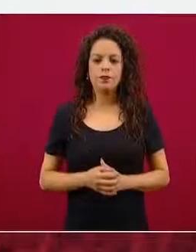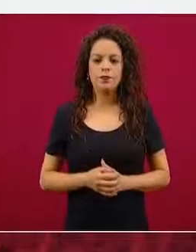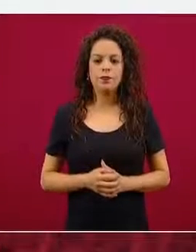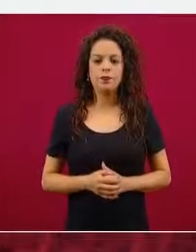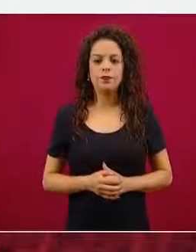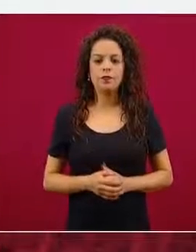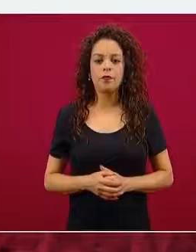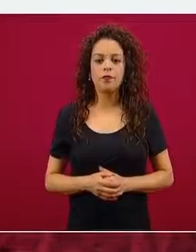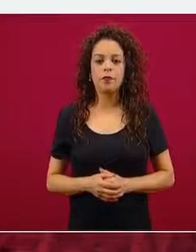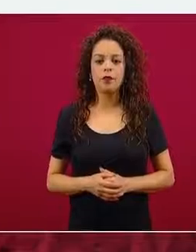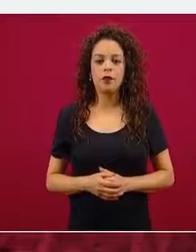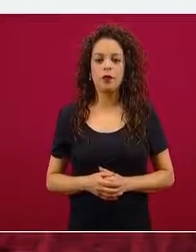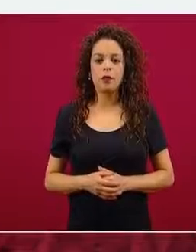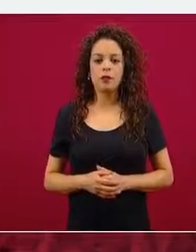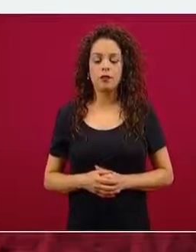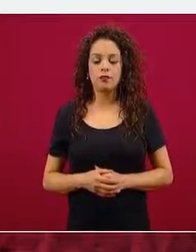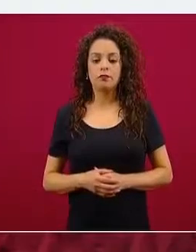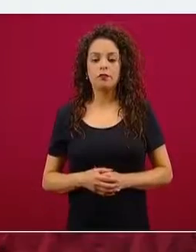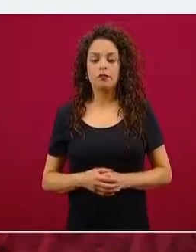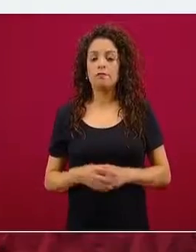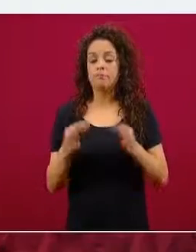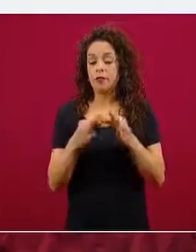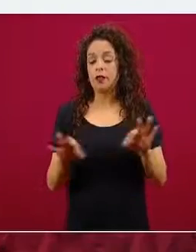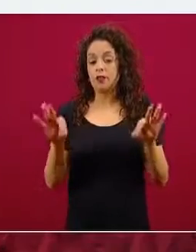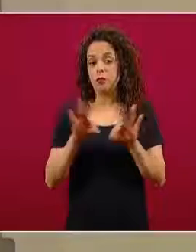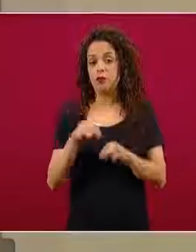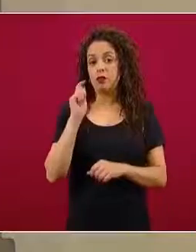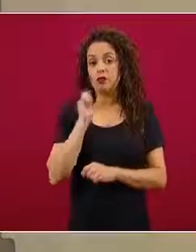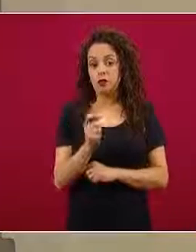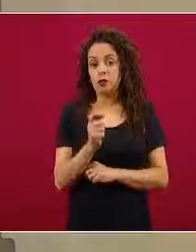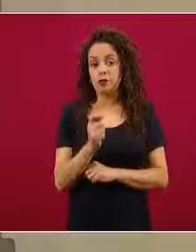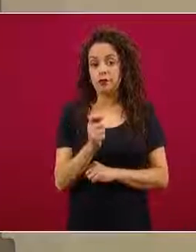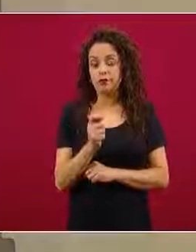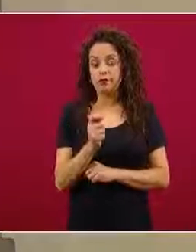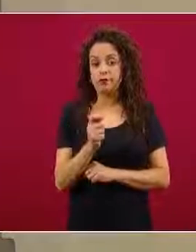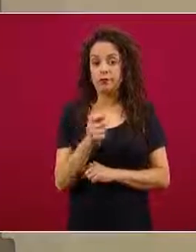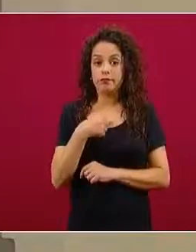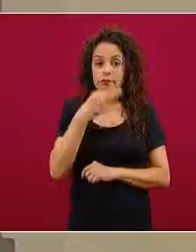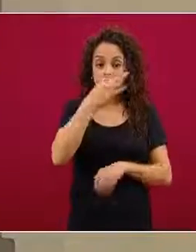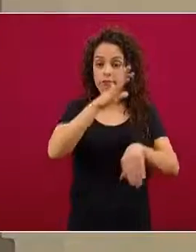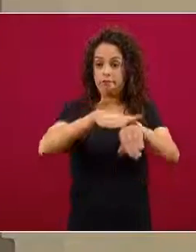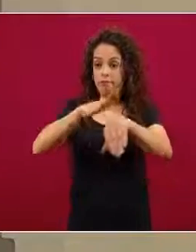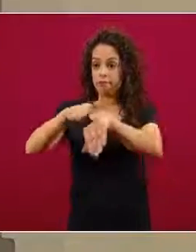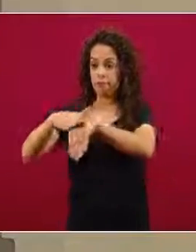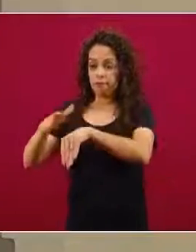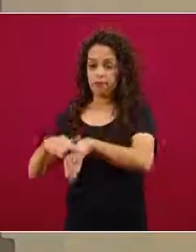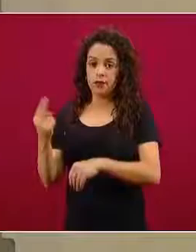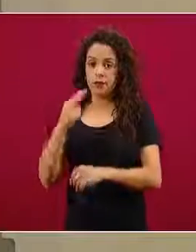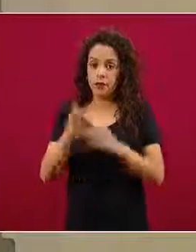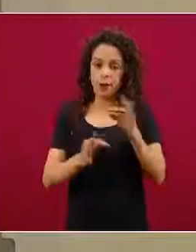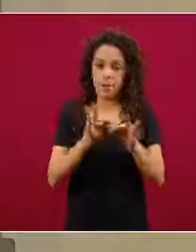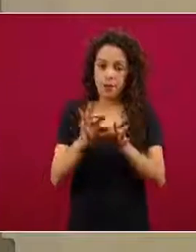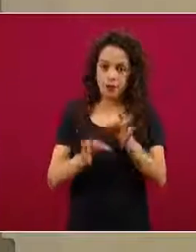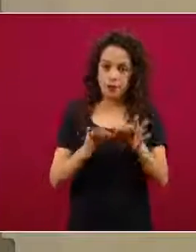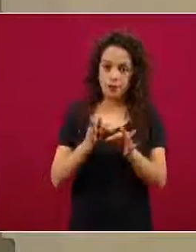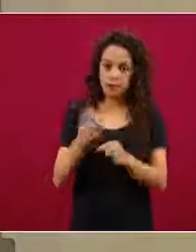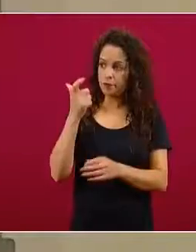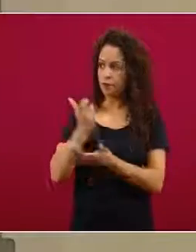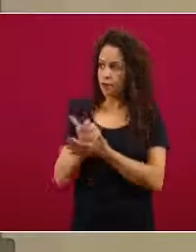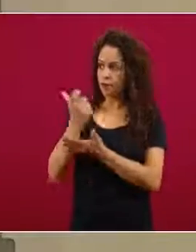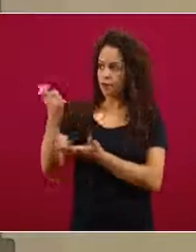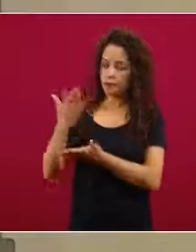Y bueno, prevenirlos. Es importante señalar aquí, invitarlos a hacer sus reembolsos. De esa manera nos permite